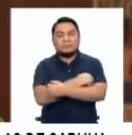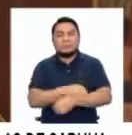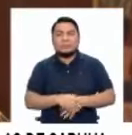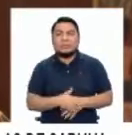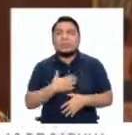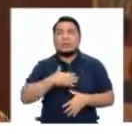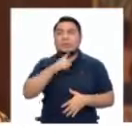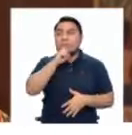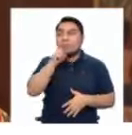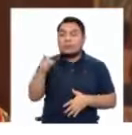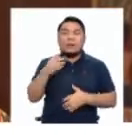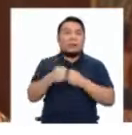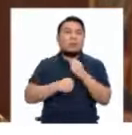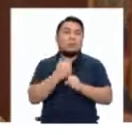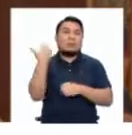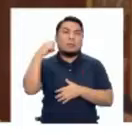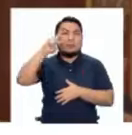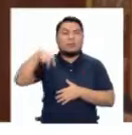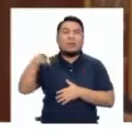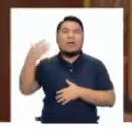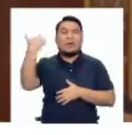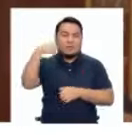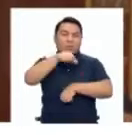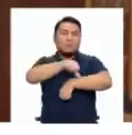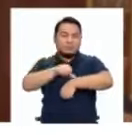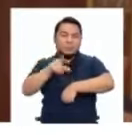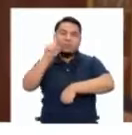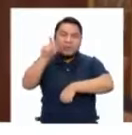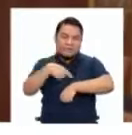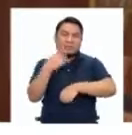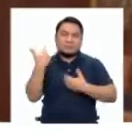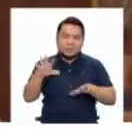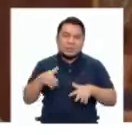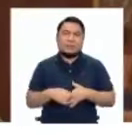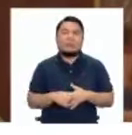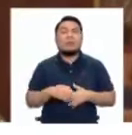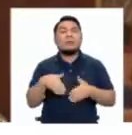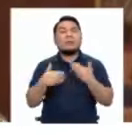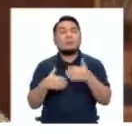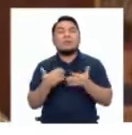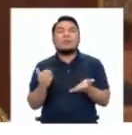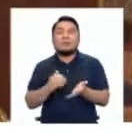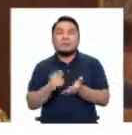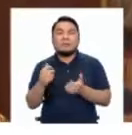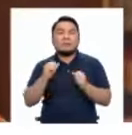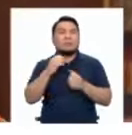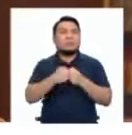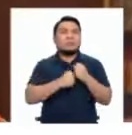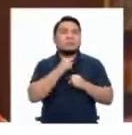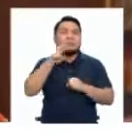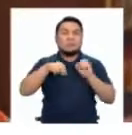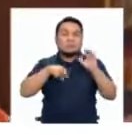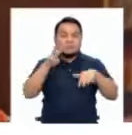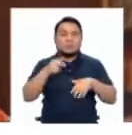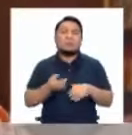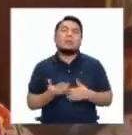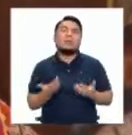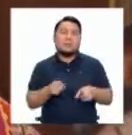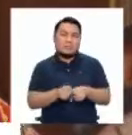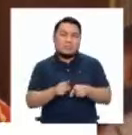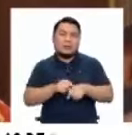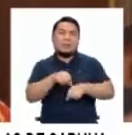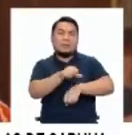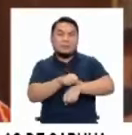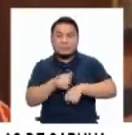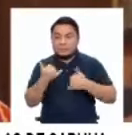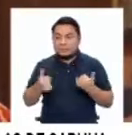Mi papito en el año 2000 ha sido operado. Una vez ha reincidido en lo mismo, en el 2012, segunda vez operado, y